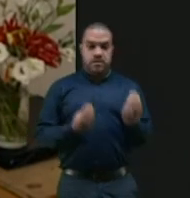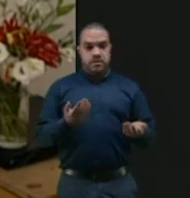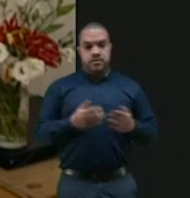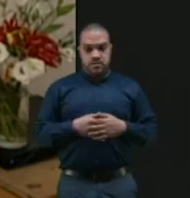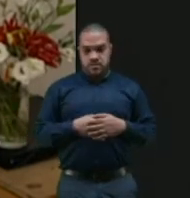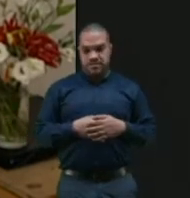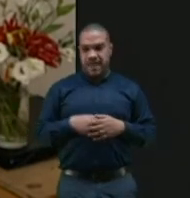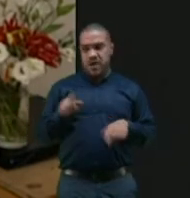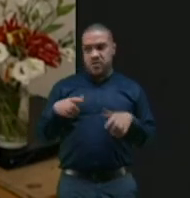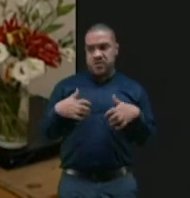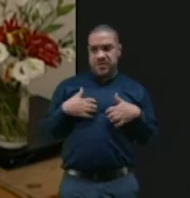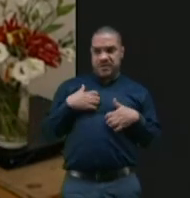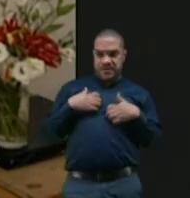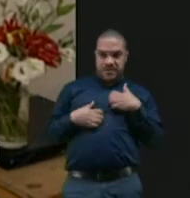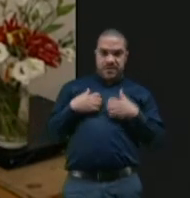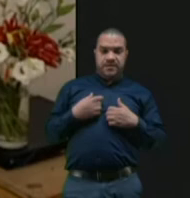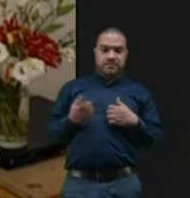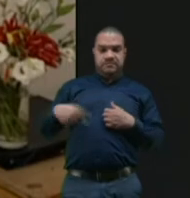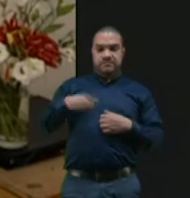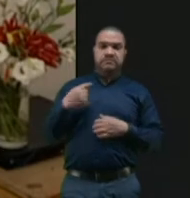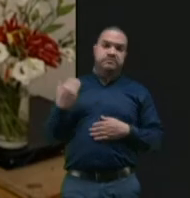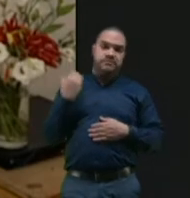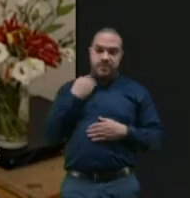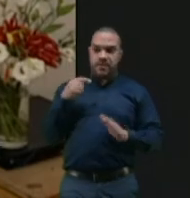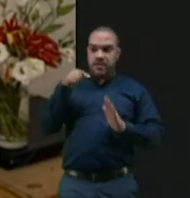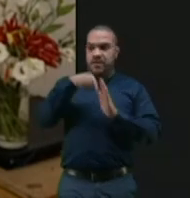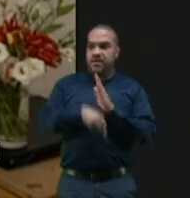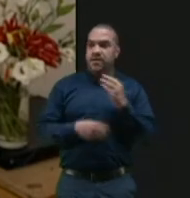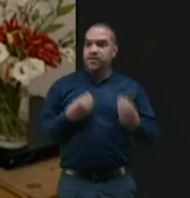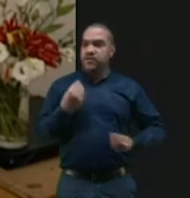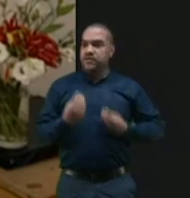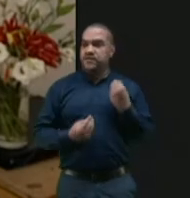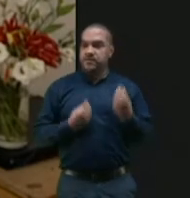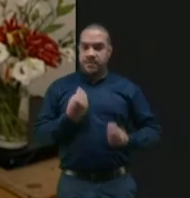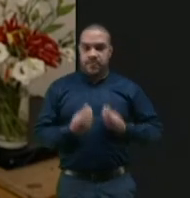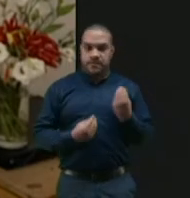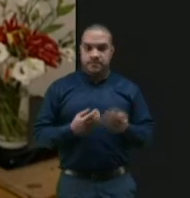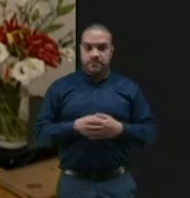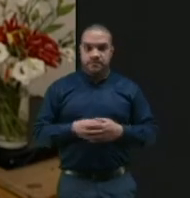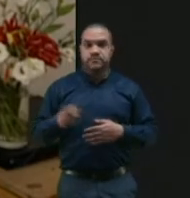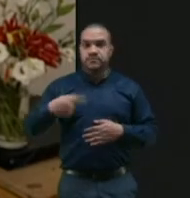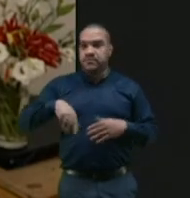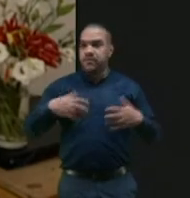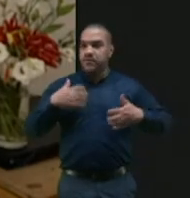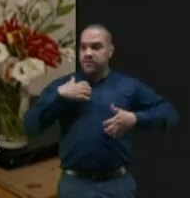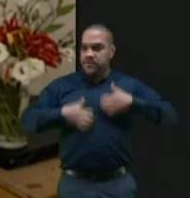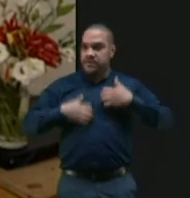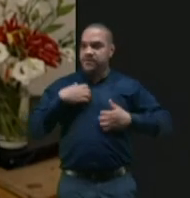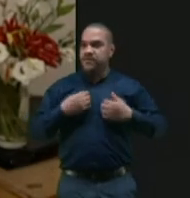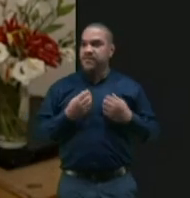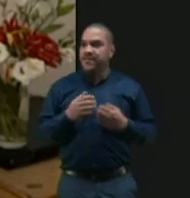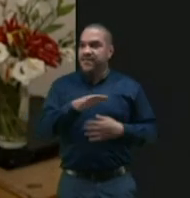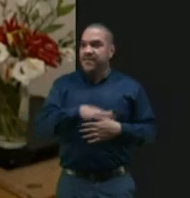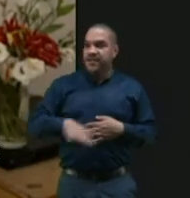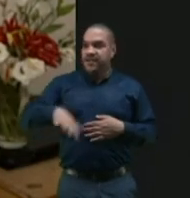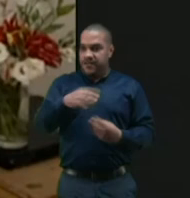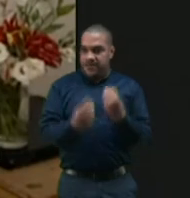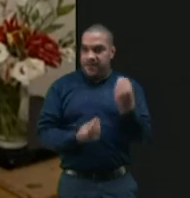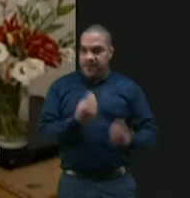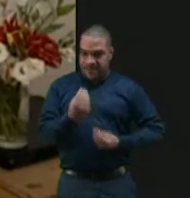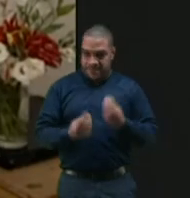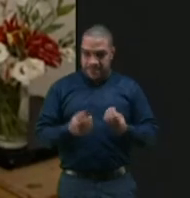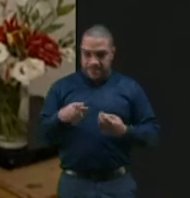Entonces, si incrementamos la pasión y reducimos el miedo al fracaso, de hecho, van a tener muchas